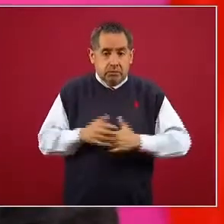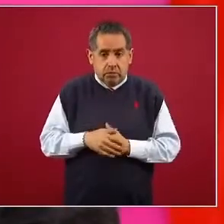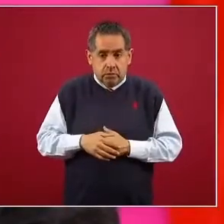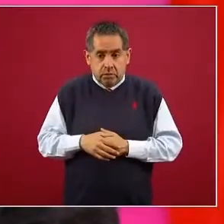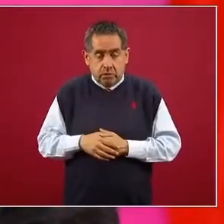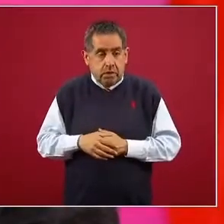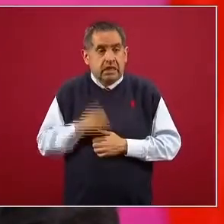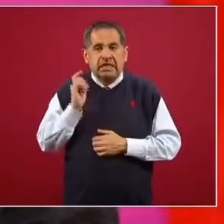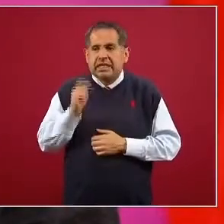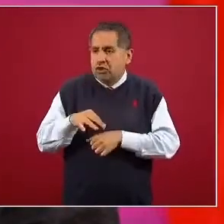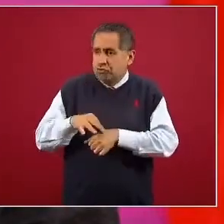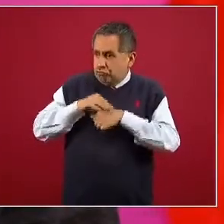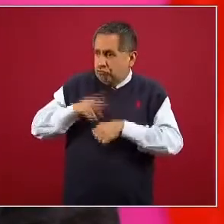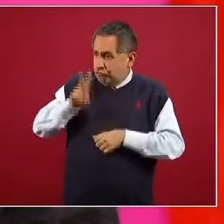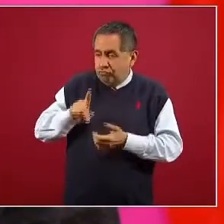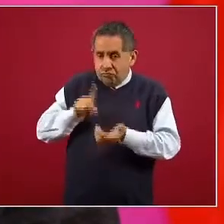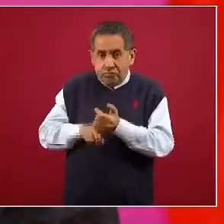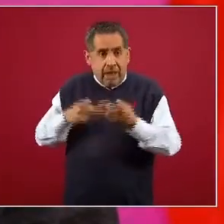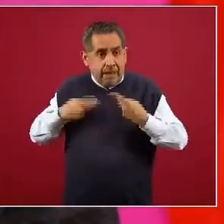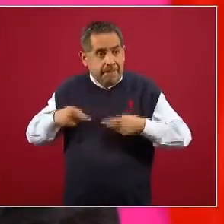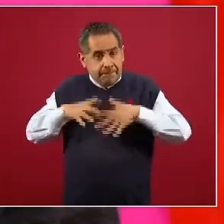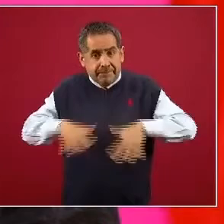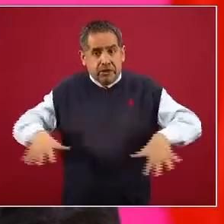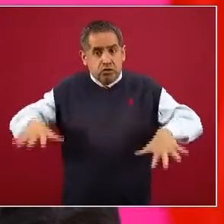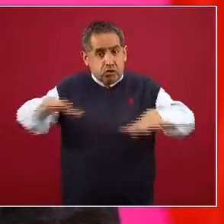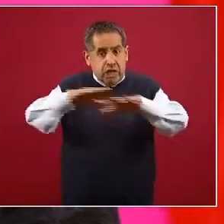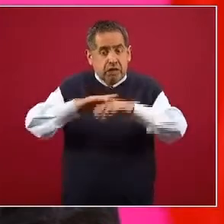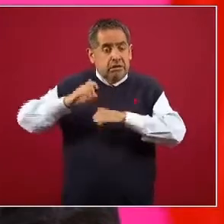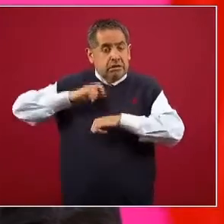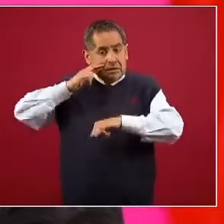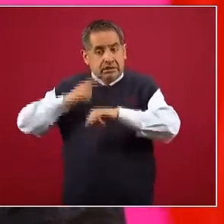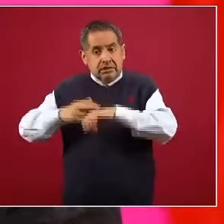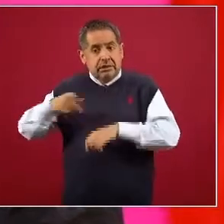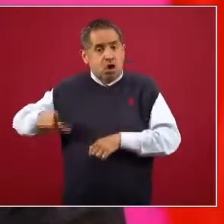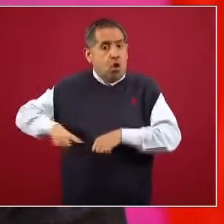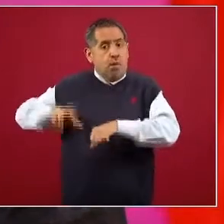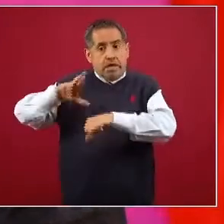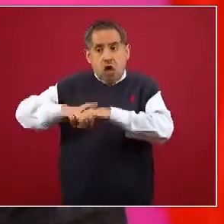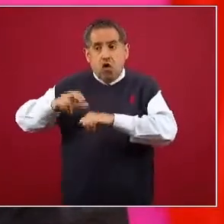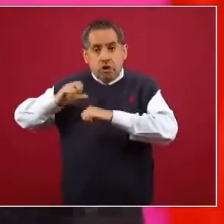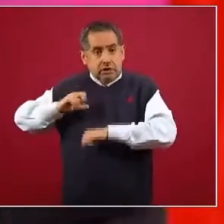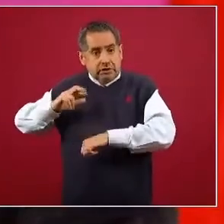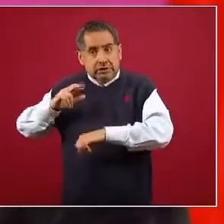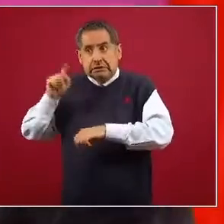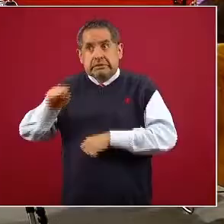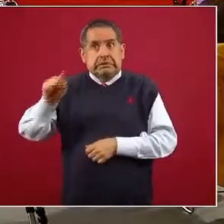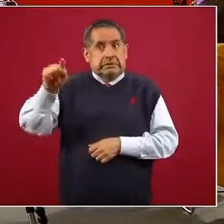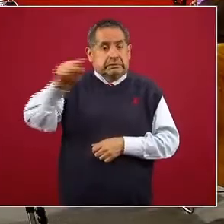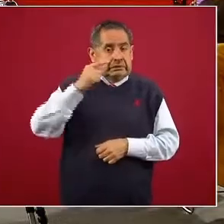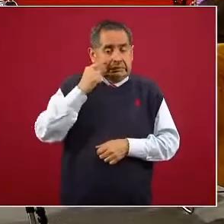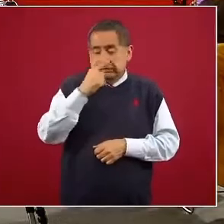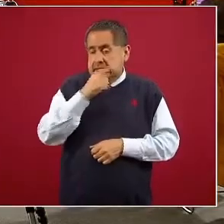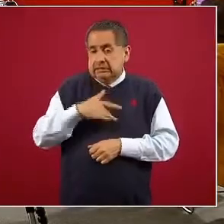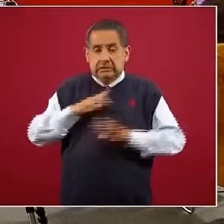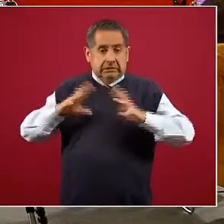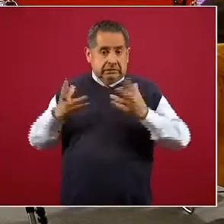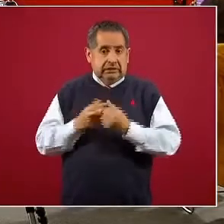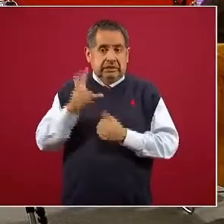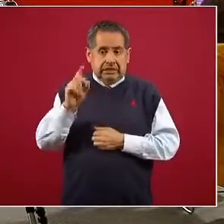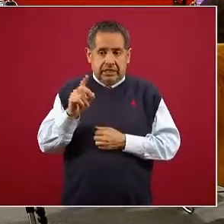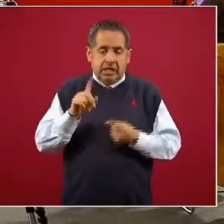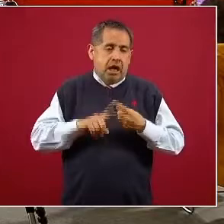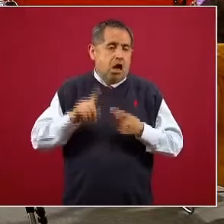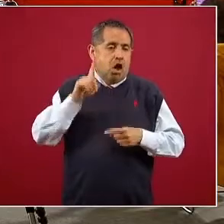Lo que viven las personas titulares de los poderes ejecutivos estatales, es decir, los gobernadores, que son 30,